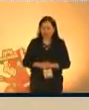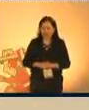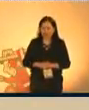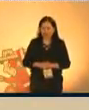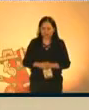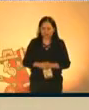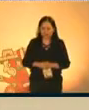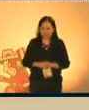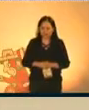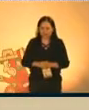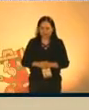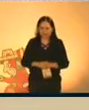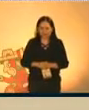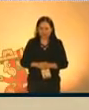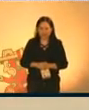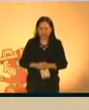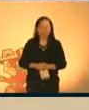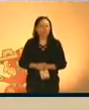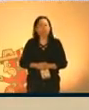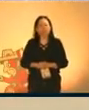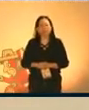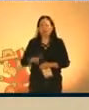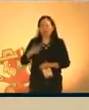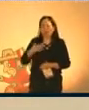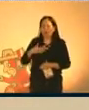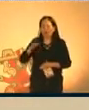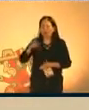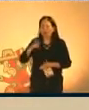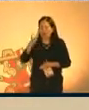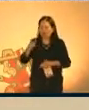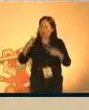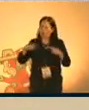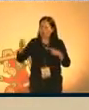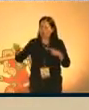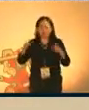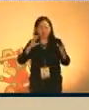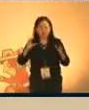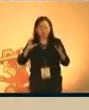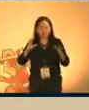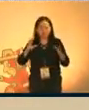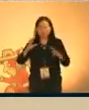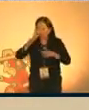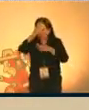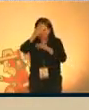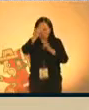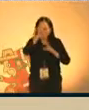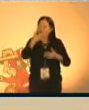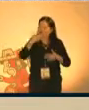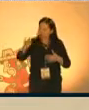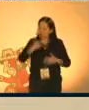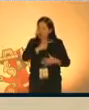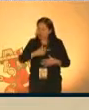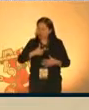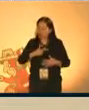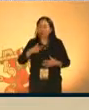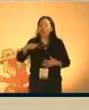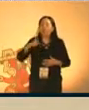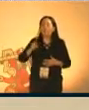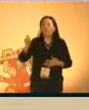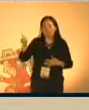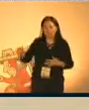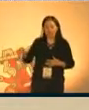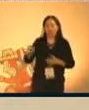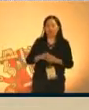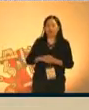dispares en todo lo que quieras lleguen a un acuerdo era un hombre de concordia pero sin lugar a dudas pero demostró